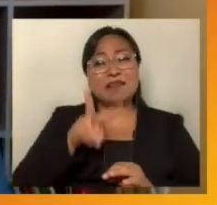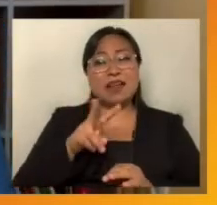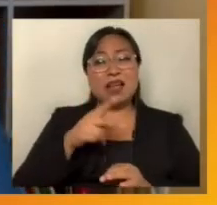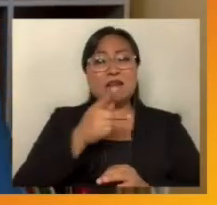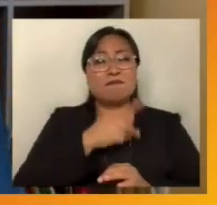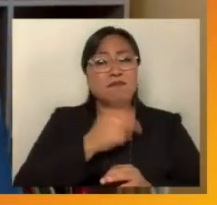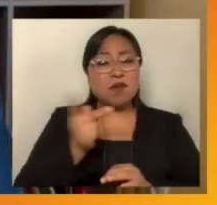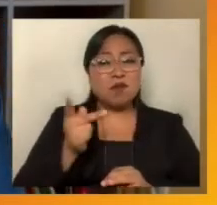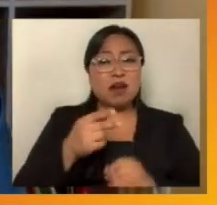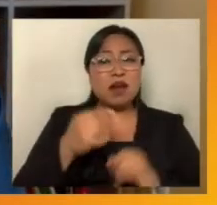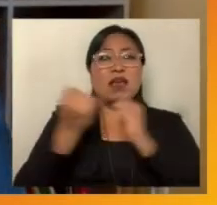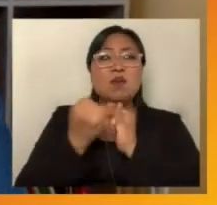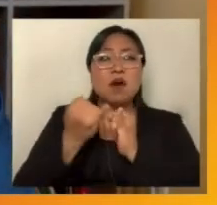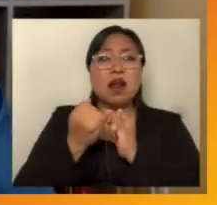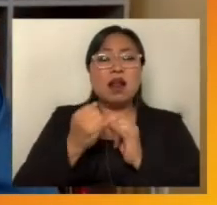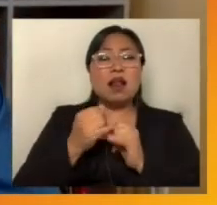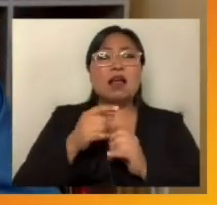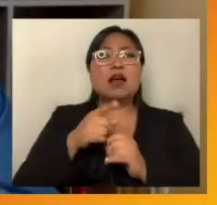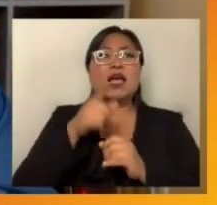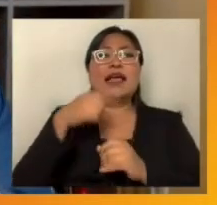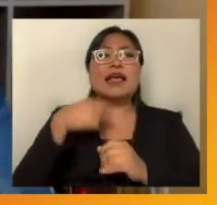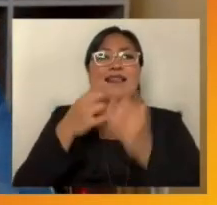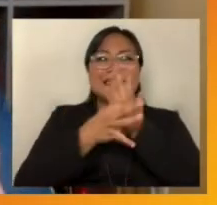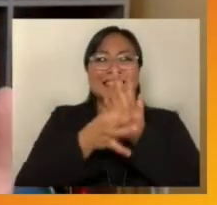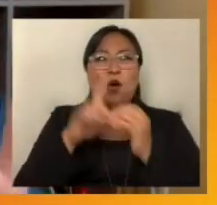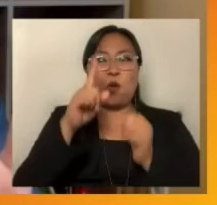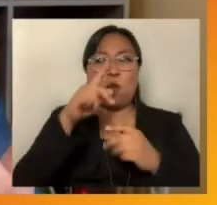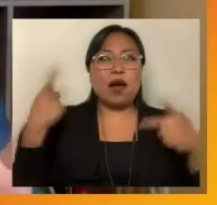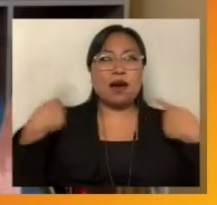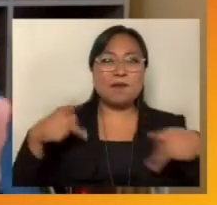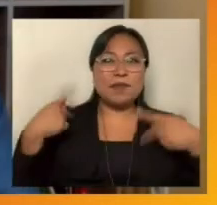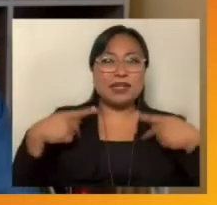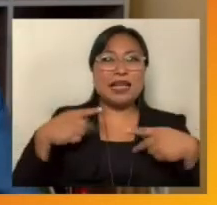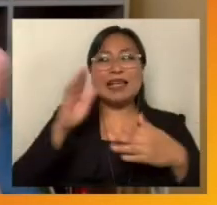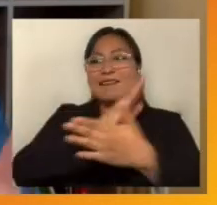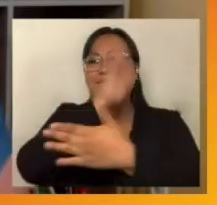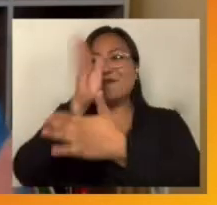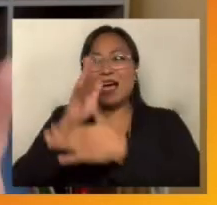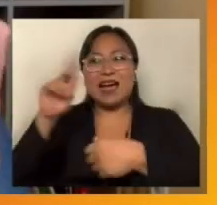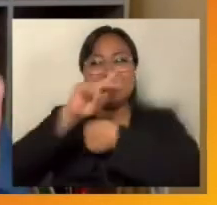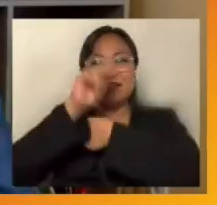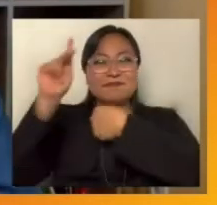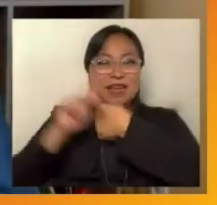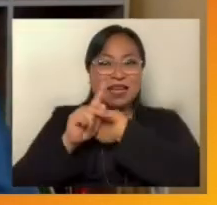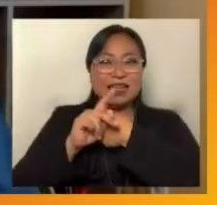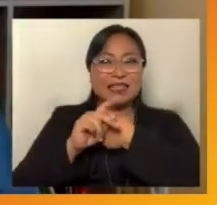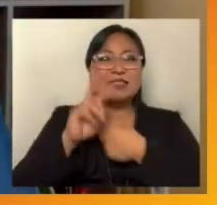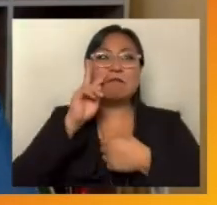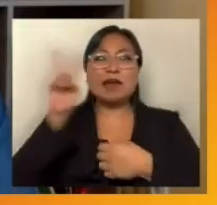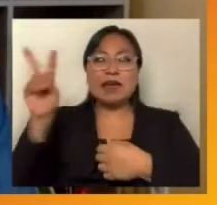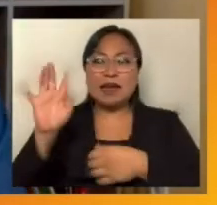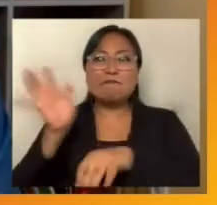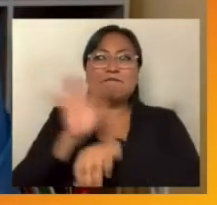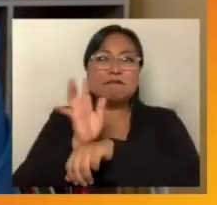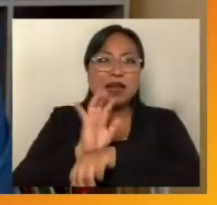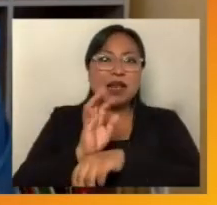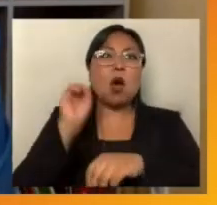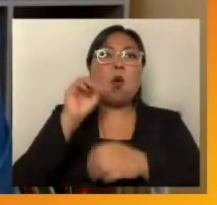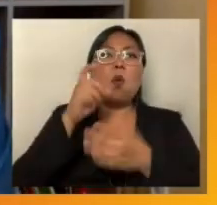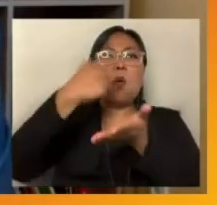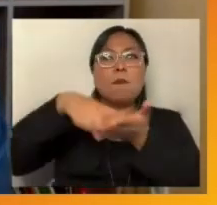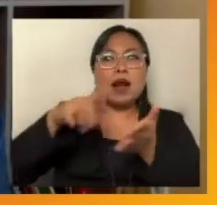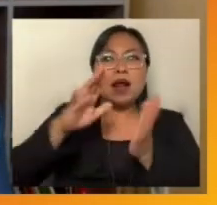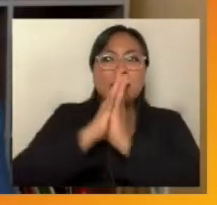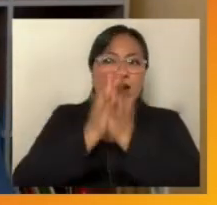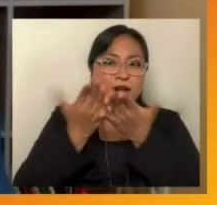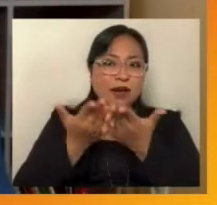una persona que vaya a un país, que vea una película o que compre un libro porque tú